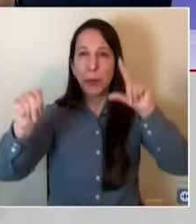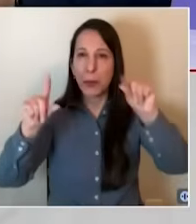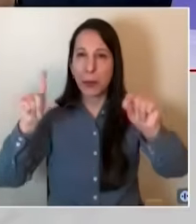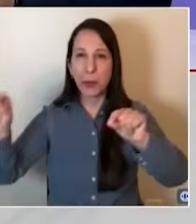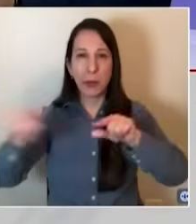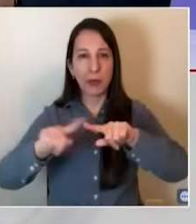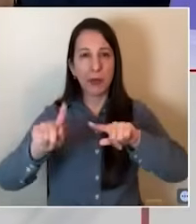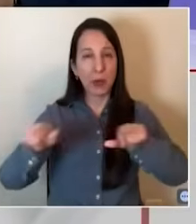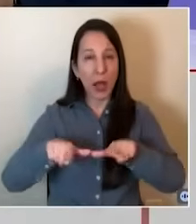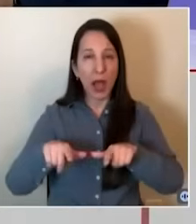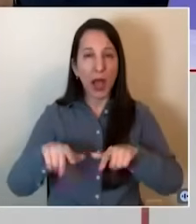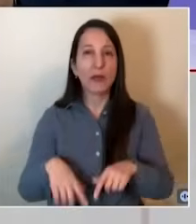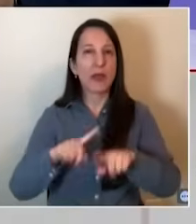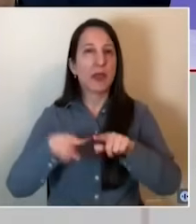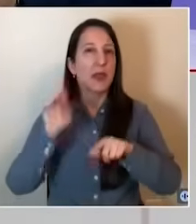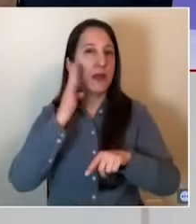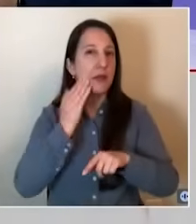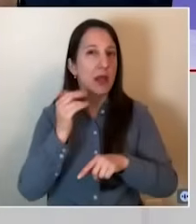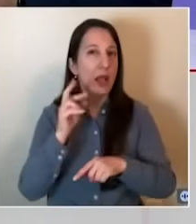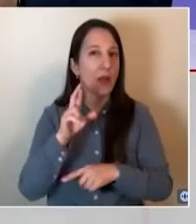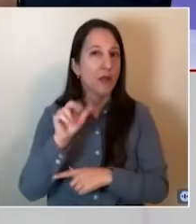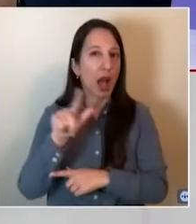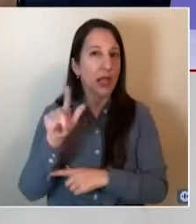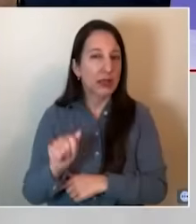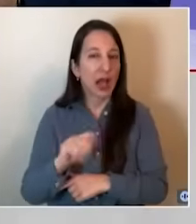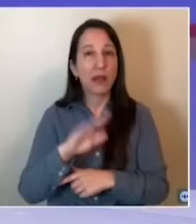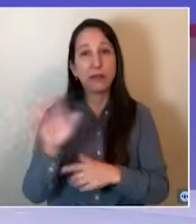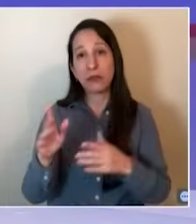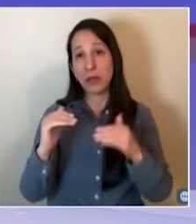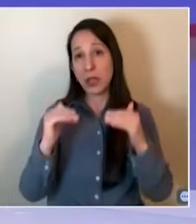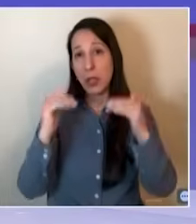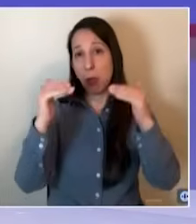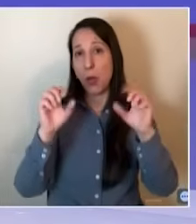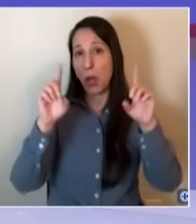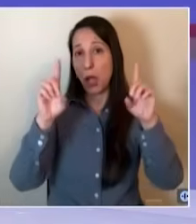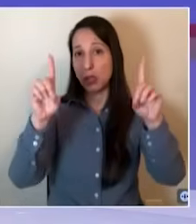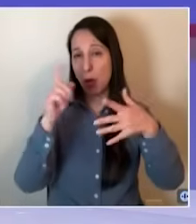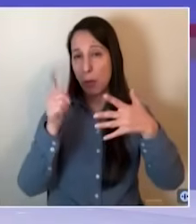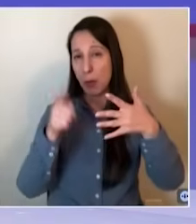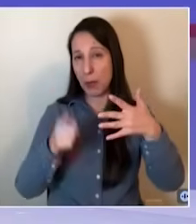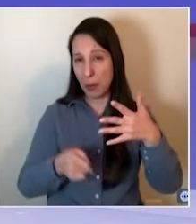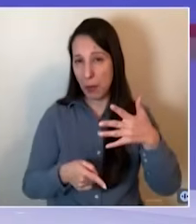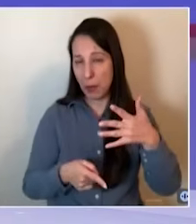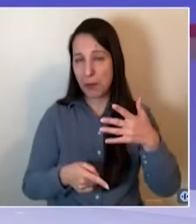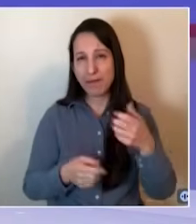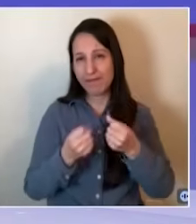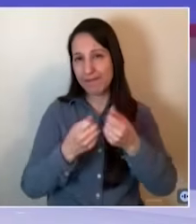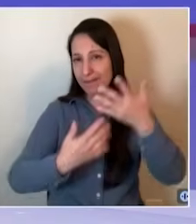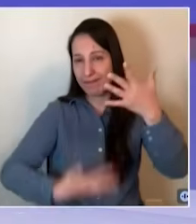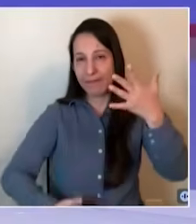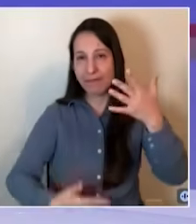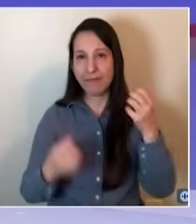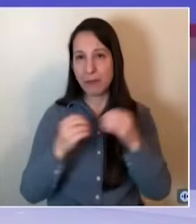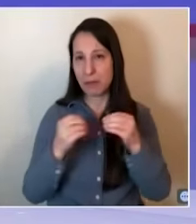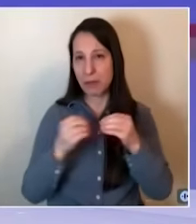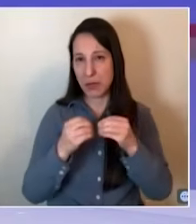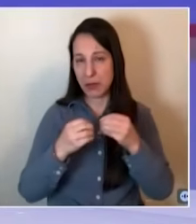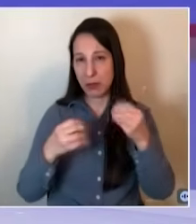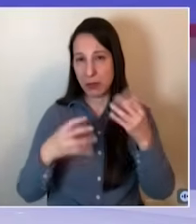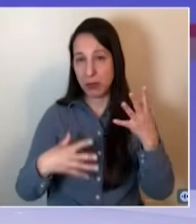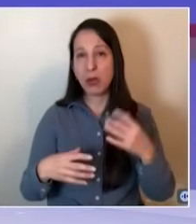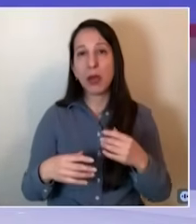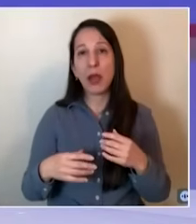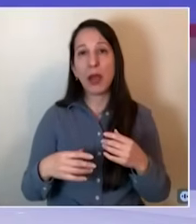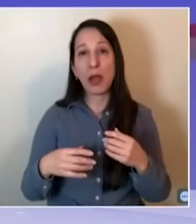etario, si se puede por nivel educativo y cuantas otras variables uno le pudiera meter que ya se